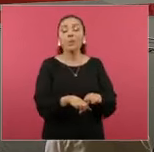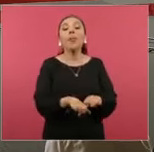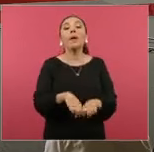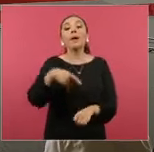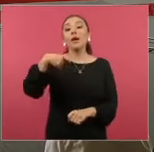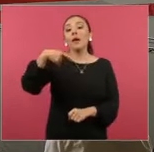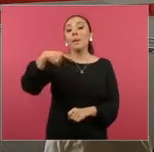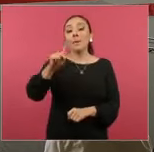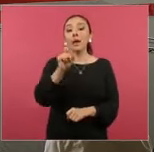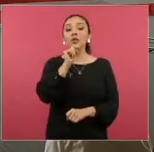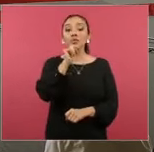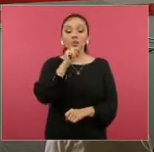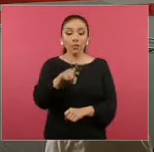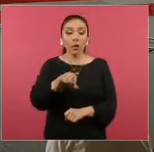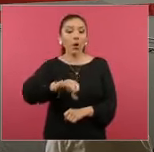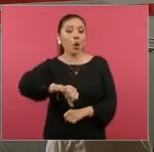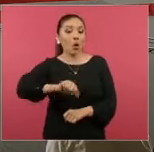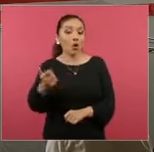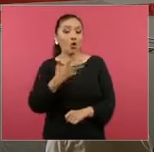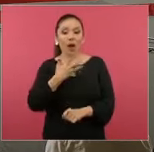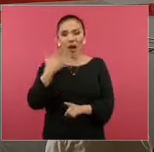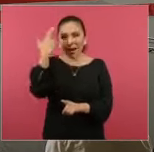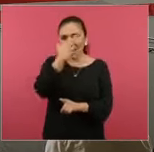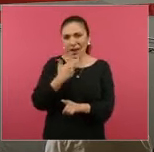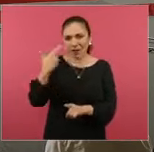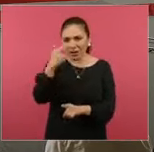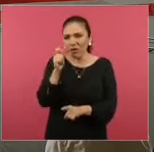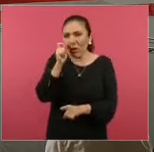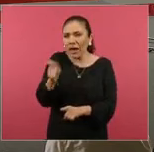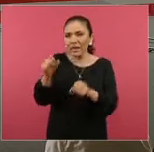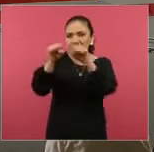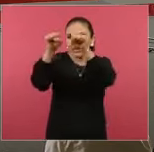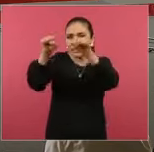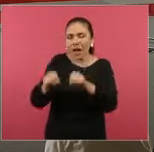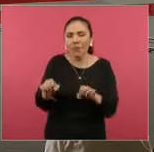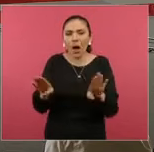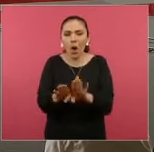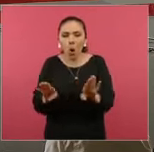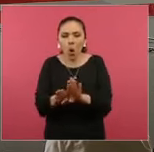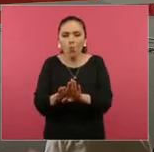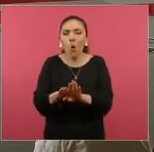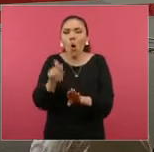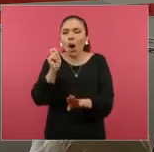también hubo una revisión sistemática en términos de